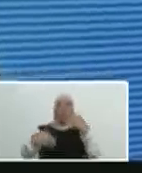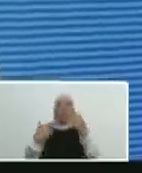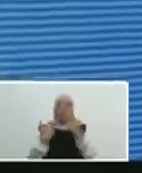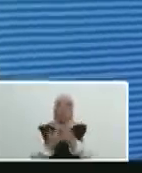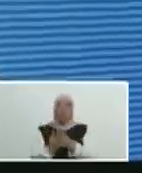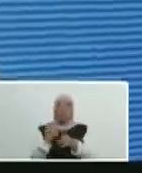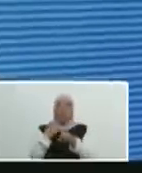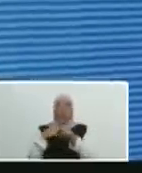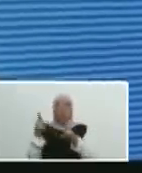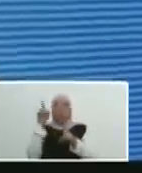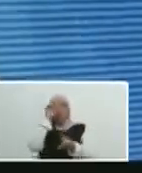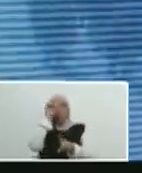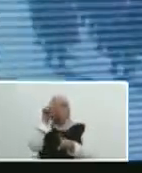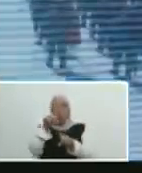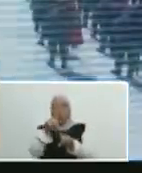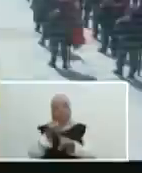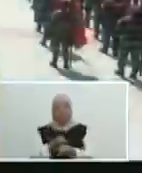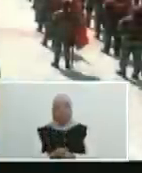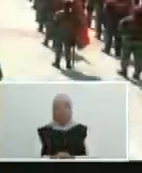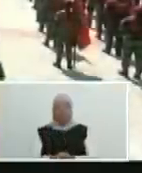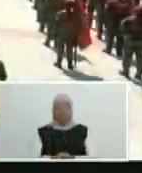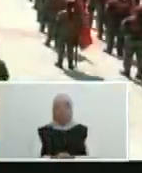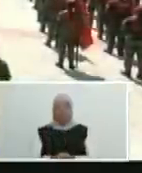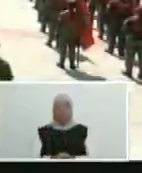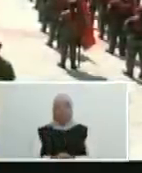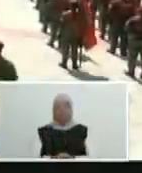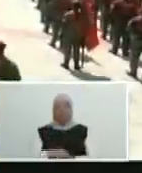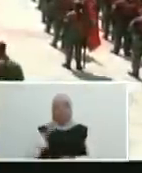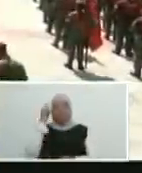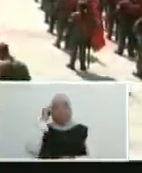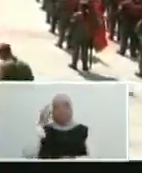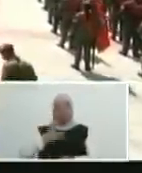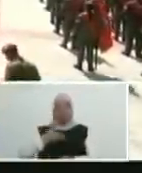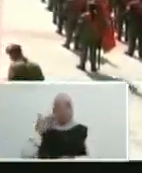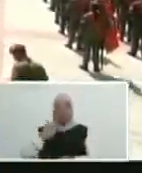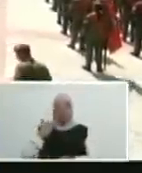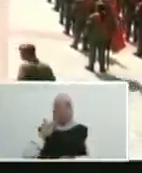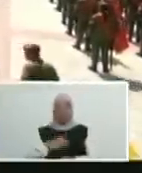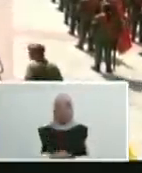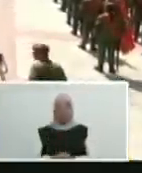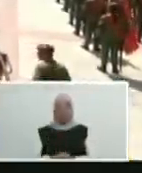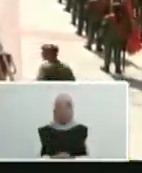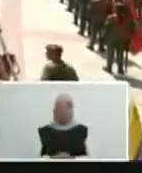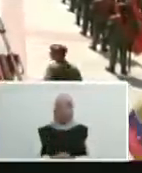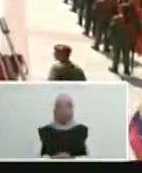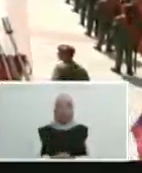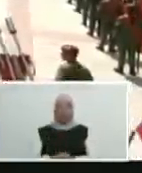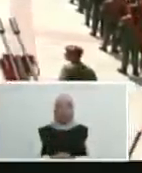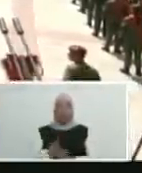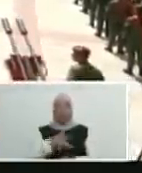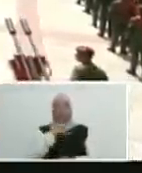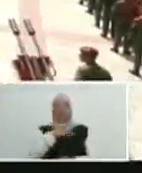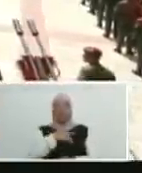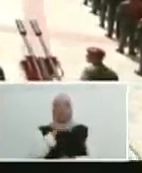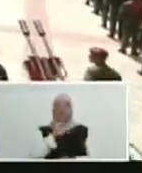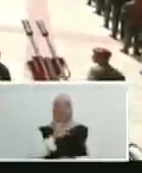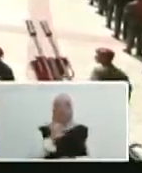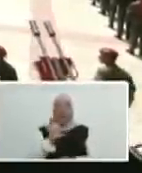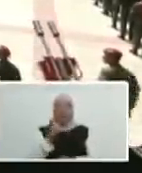otros horizontes. En este día tan importante para quienes llevamos el sentimiento